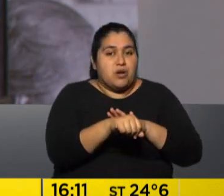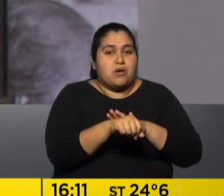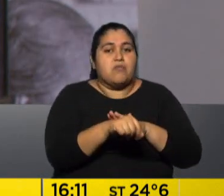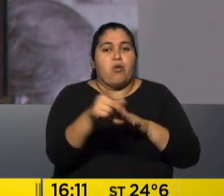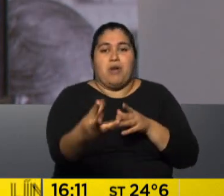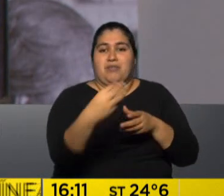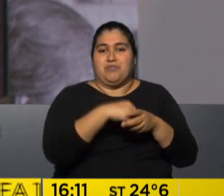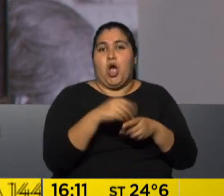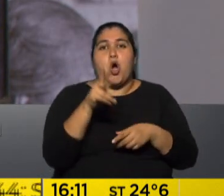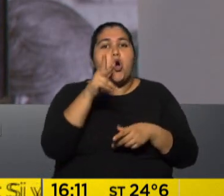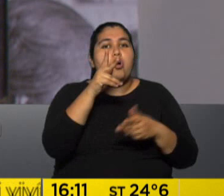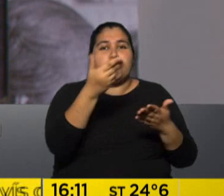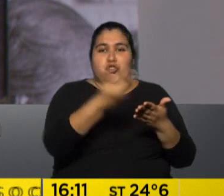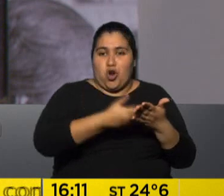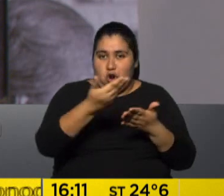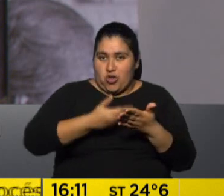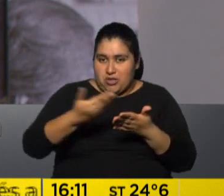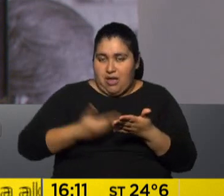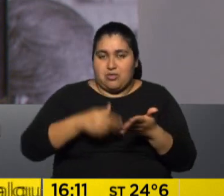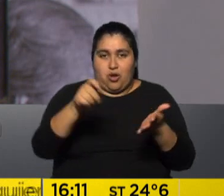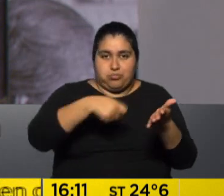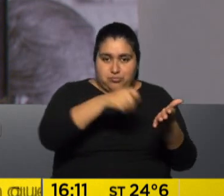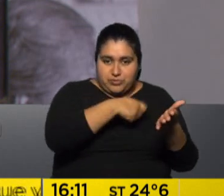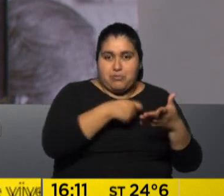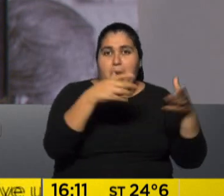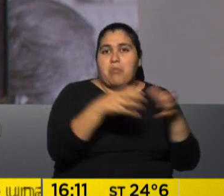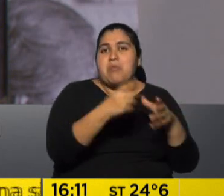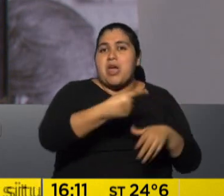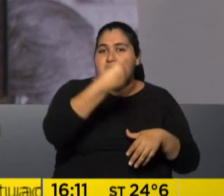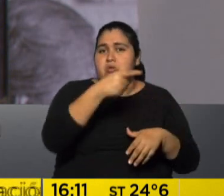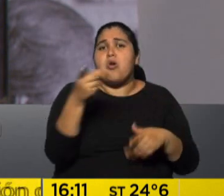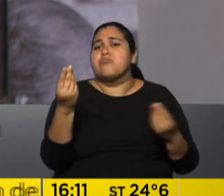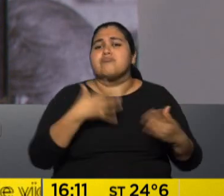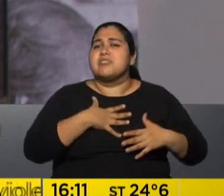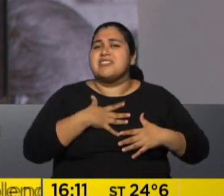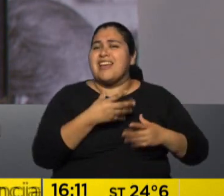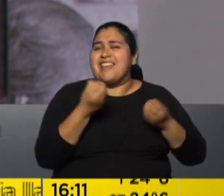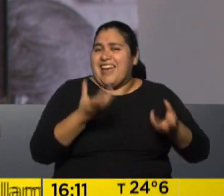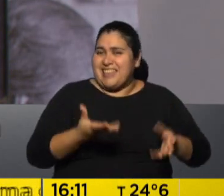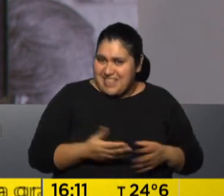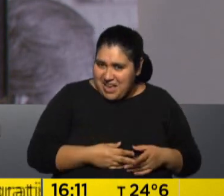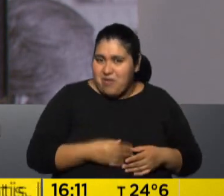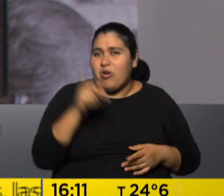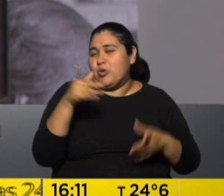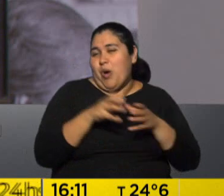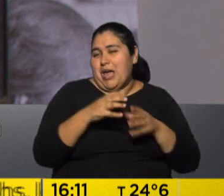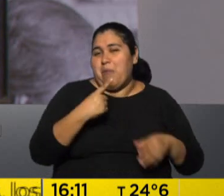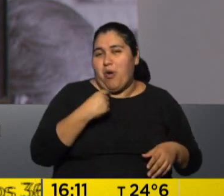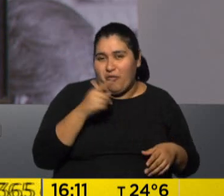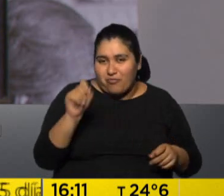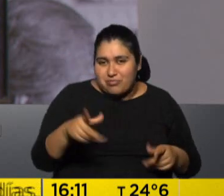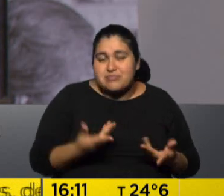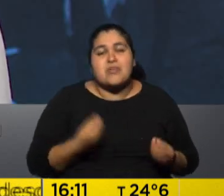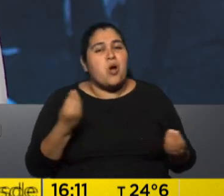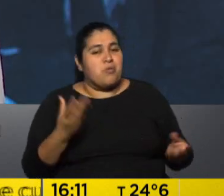de 8 contratos, ¿verdad? Por cada uno de los planteles que conforman la primera división. ¿Cómo vivieron este anuncio desde River, desde tu equipo, Florencia?